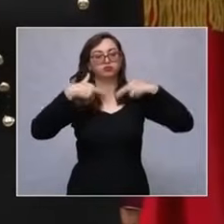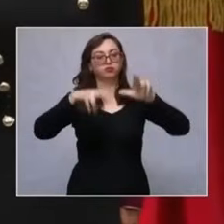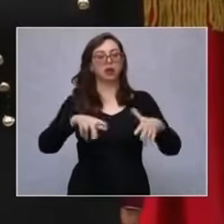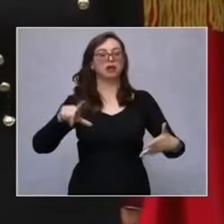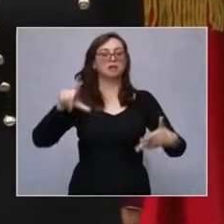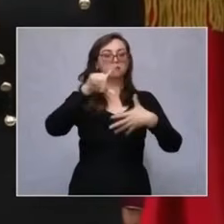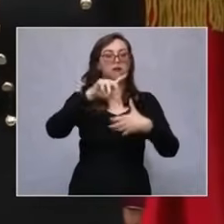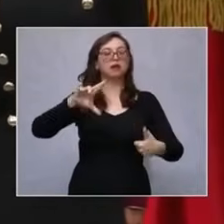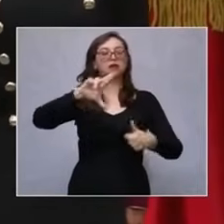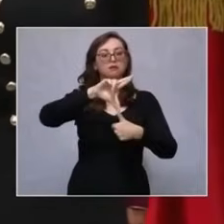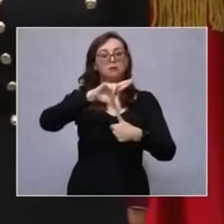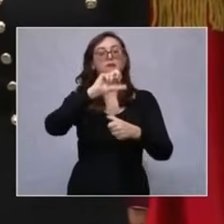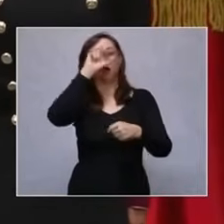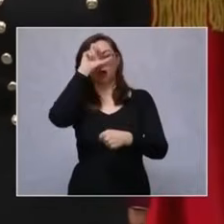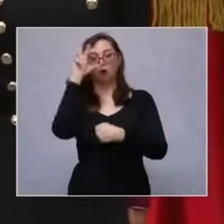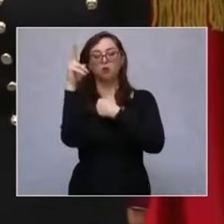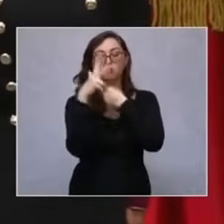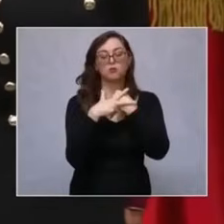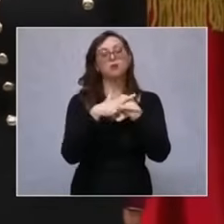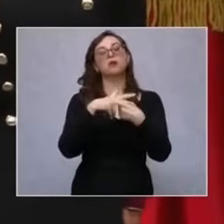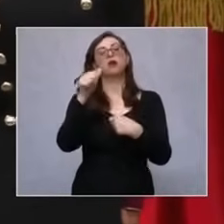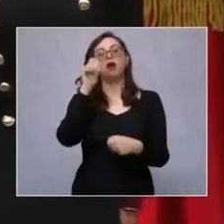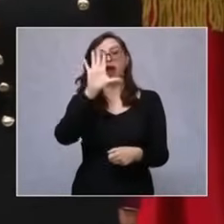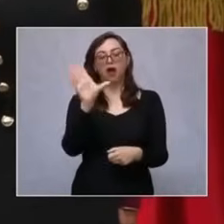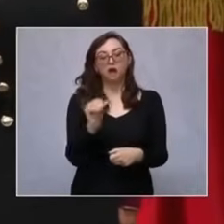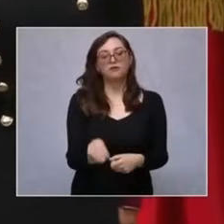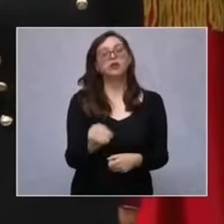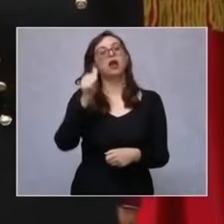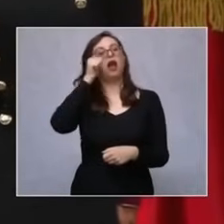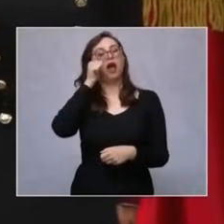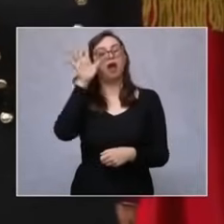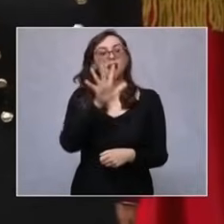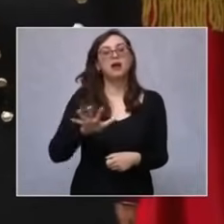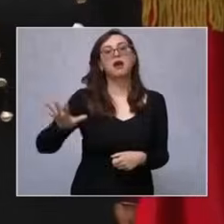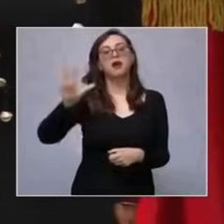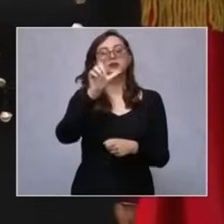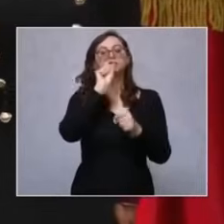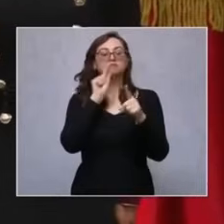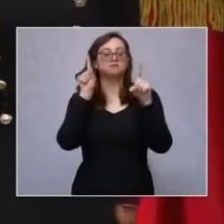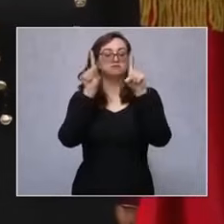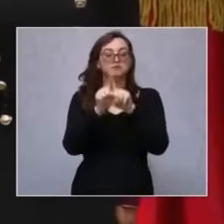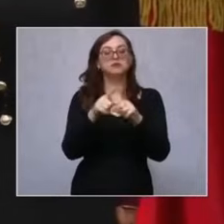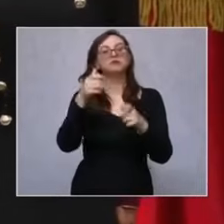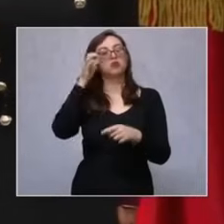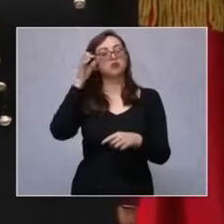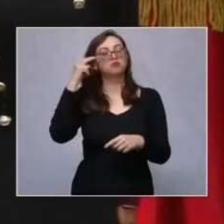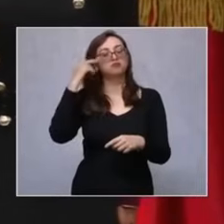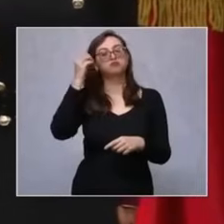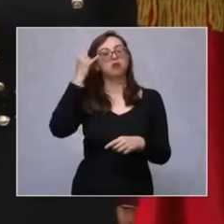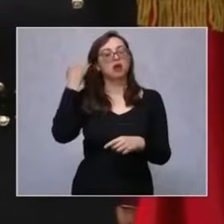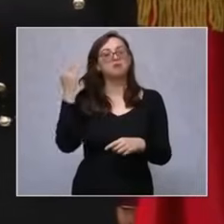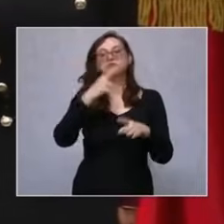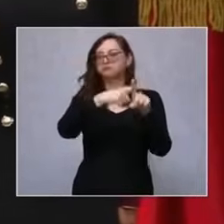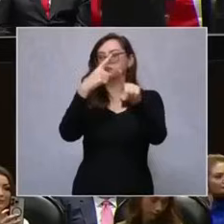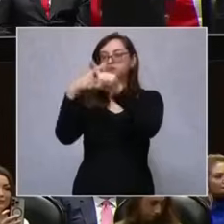y el Caribe, de Europa, África, Asia y del Medio Oriente. ¡Ay, Dios mío! Y a las y los titulares de